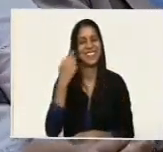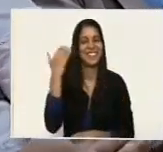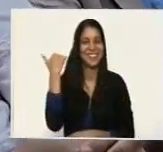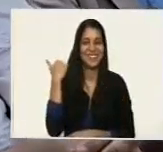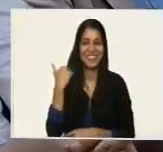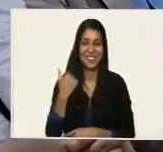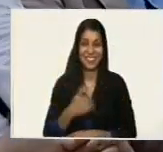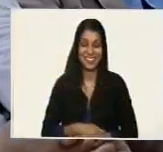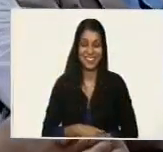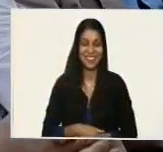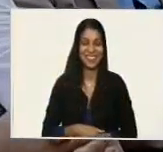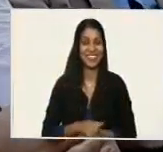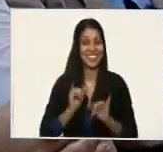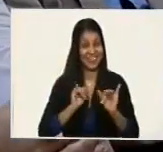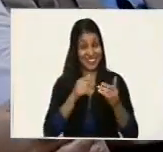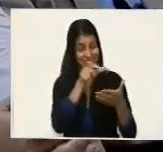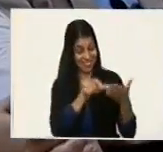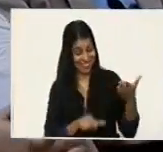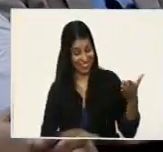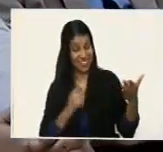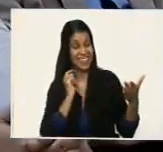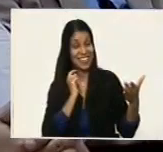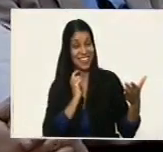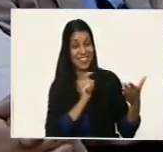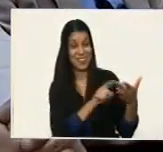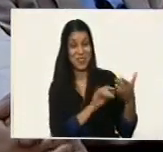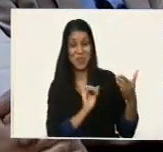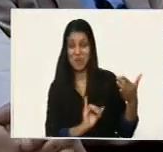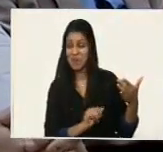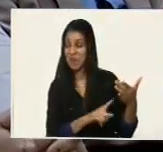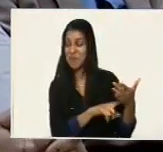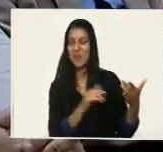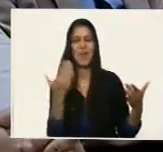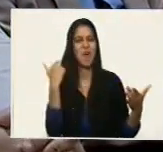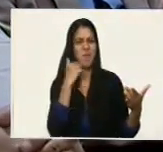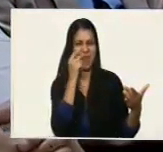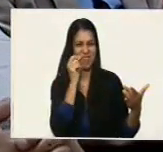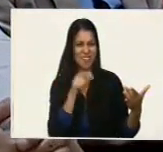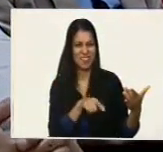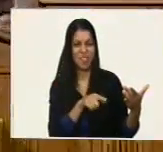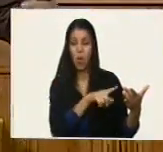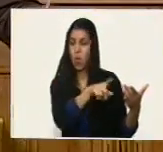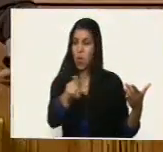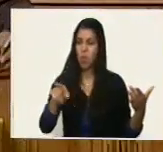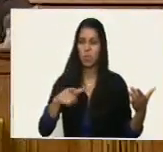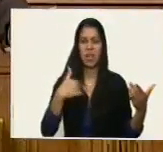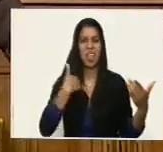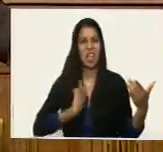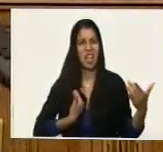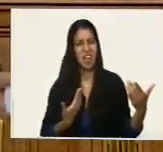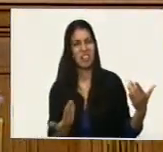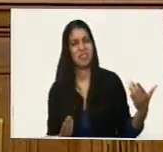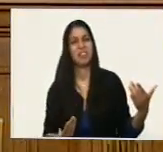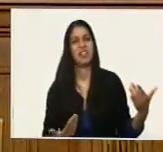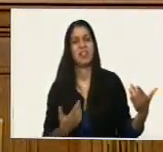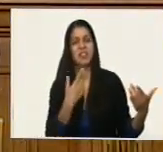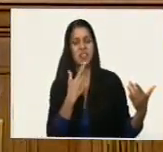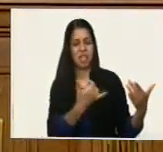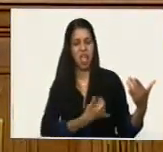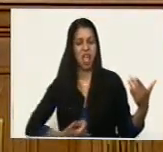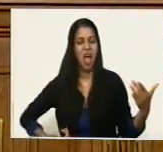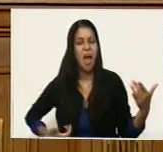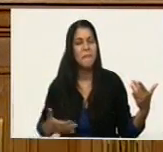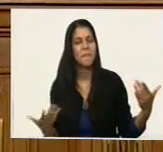Así era la libretica que tenía Juan Germán Rocio. Ustedes están cansados a esta hora, dice Néstor, que tienen hambre. A esta